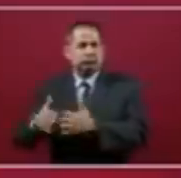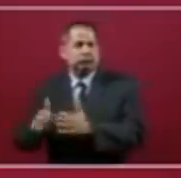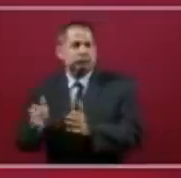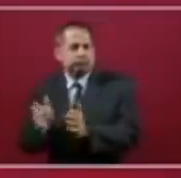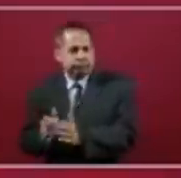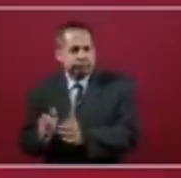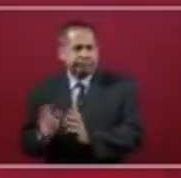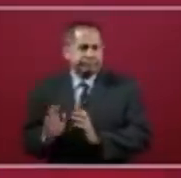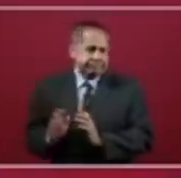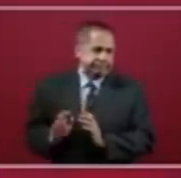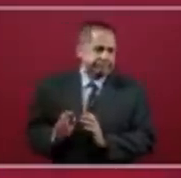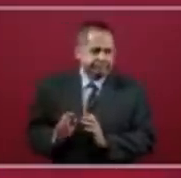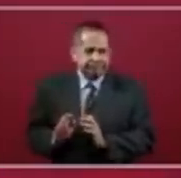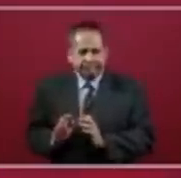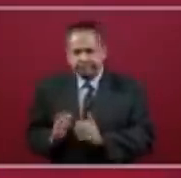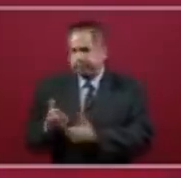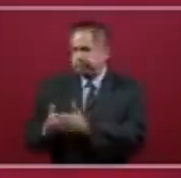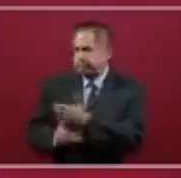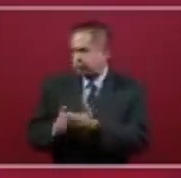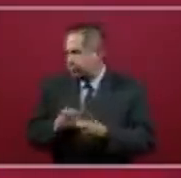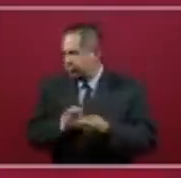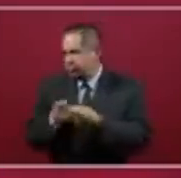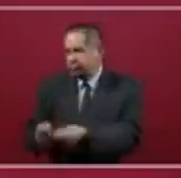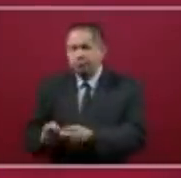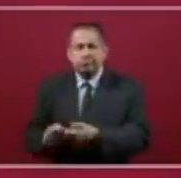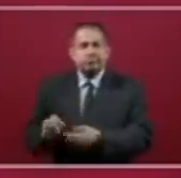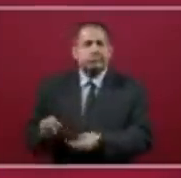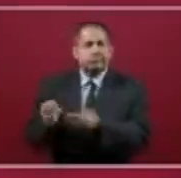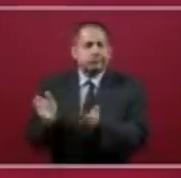empresas, a los pequeños negocios.